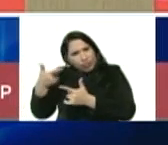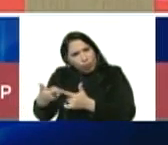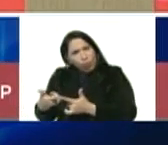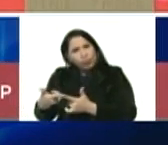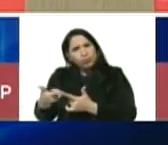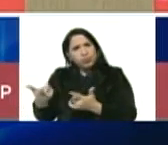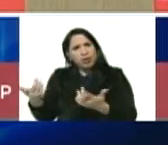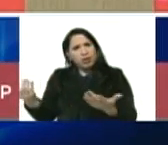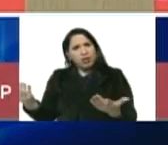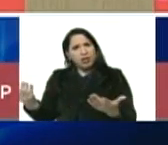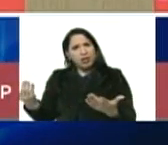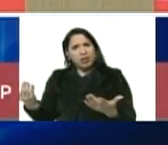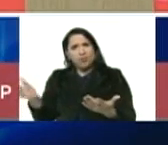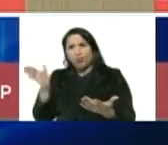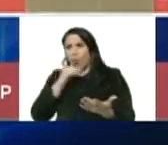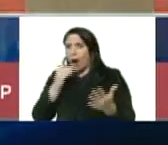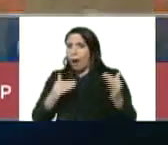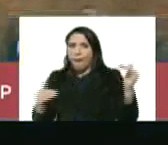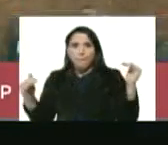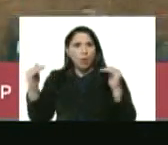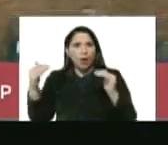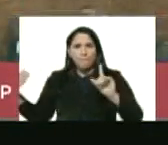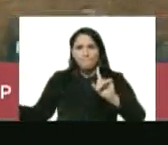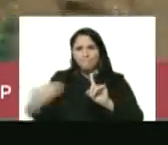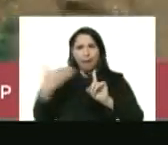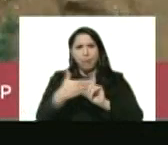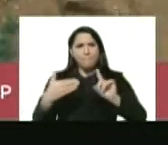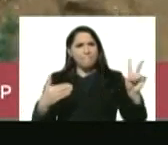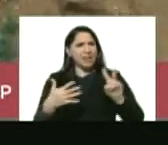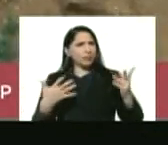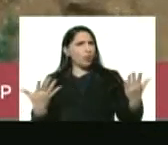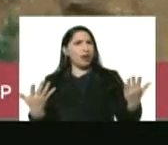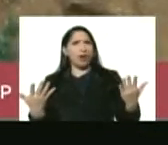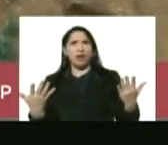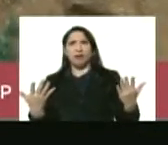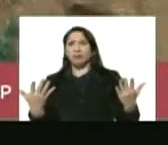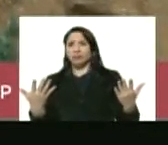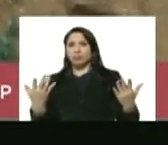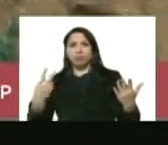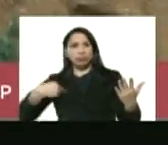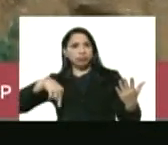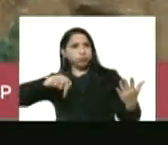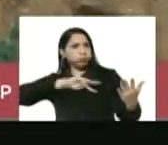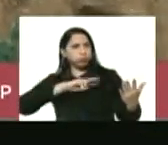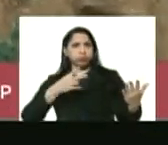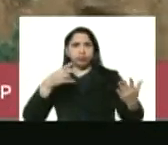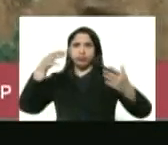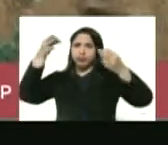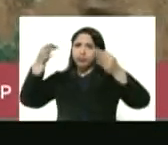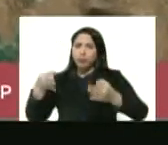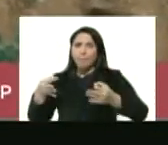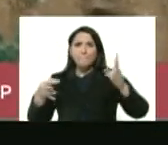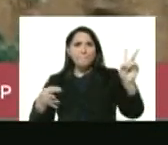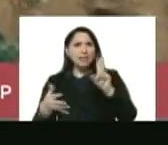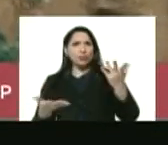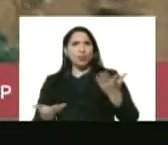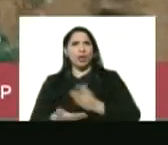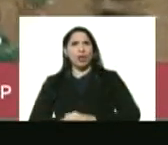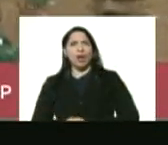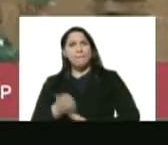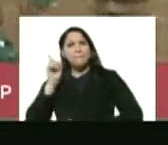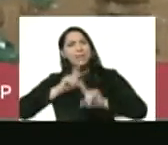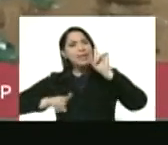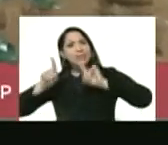inmoralmente a atacar a Venezuela, a falsear la realidad en Venezuela, a